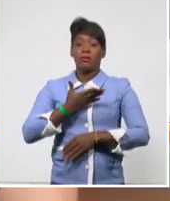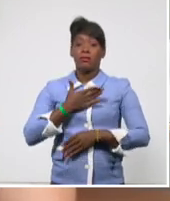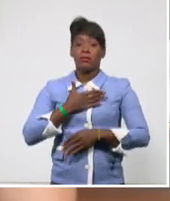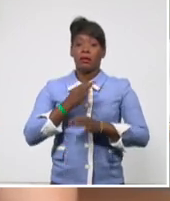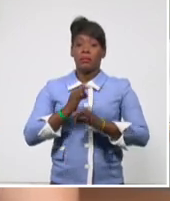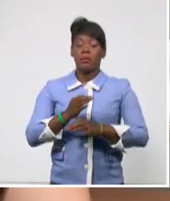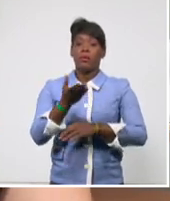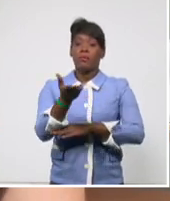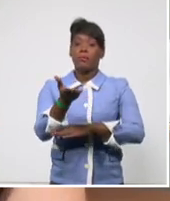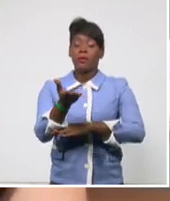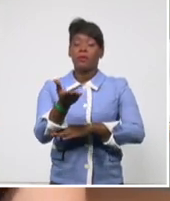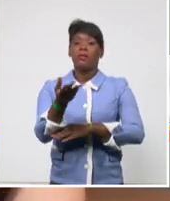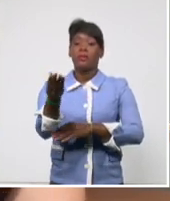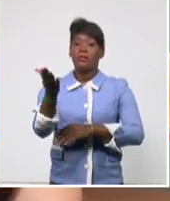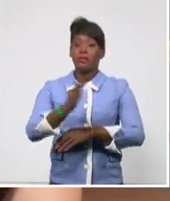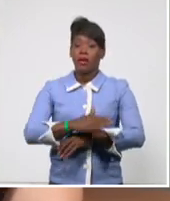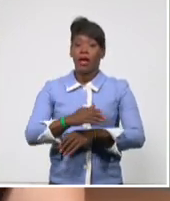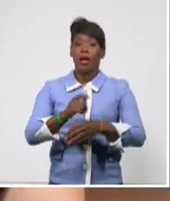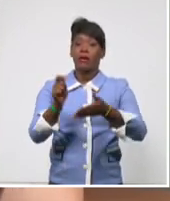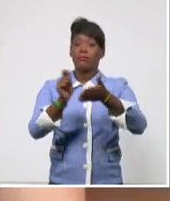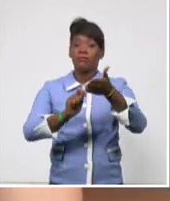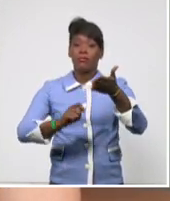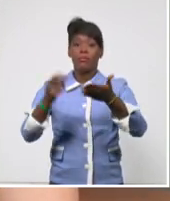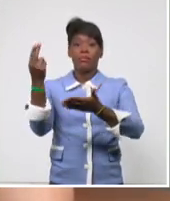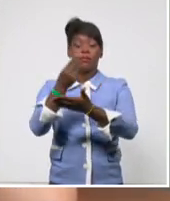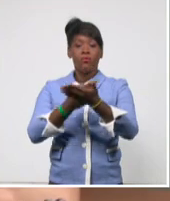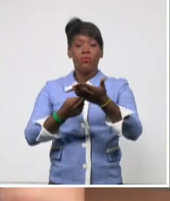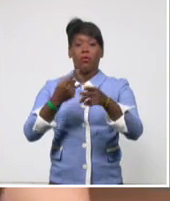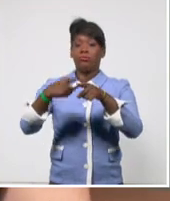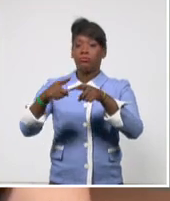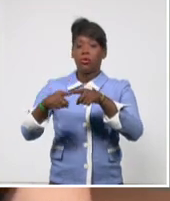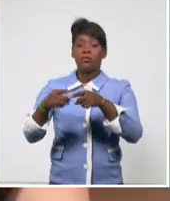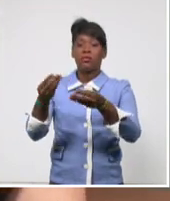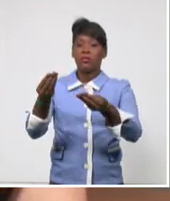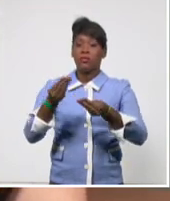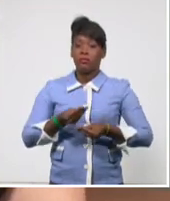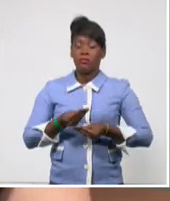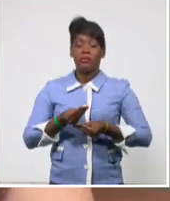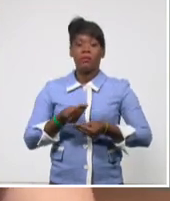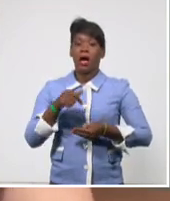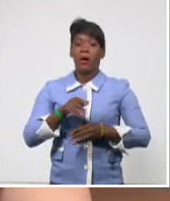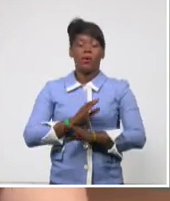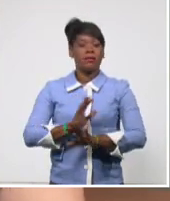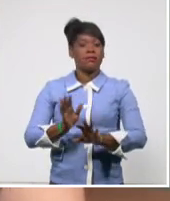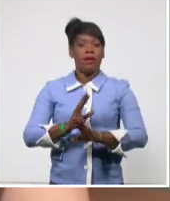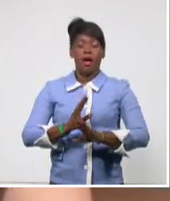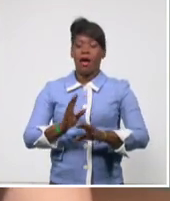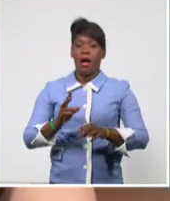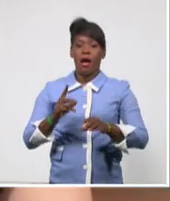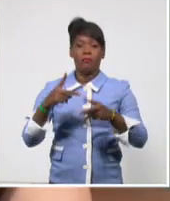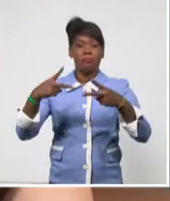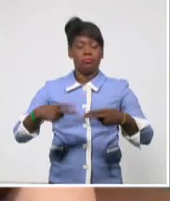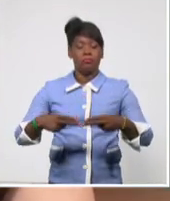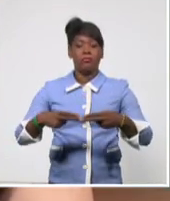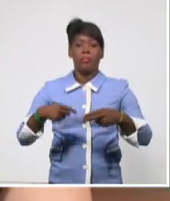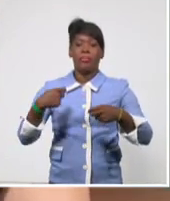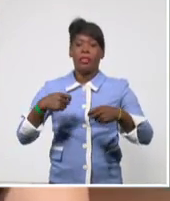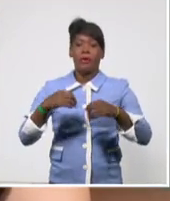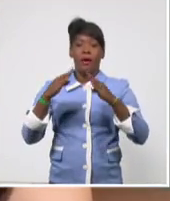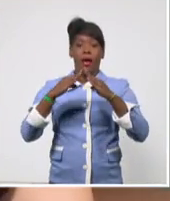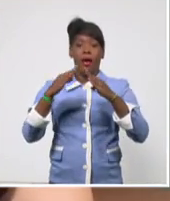se ha traducido ahora en cientos de mensajes de WhatsApp, en correos electrónicos, en intercambios con ellos para que nos envíen